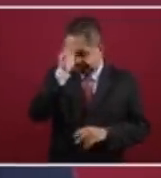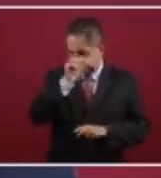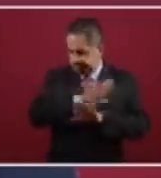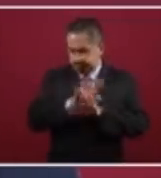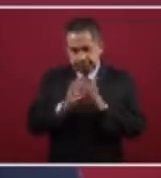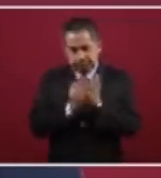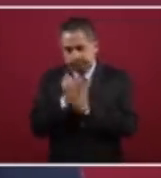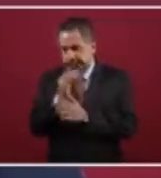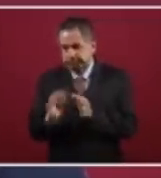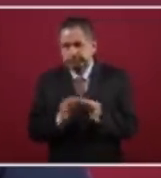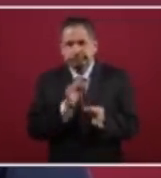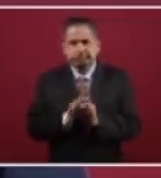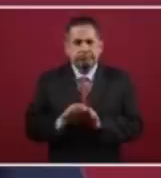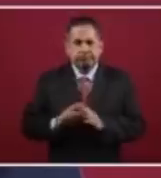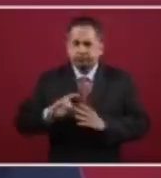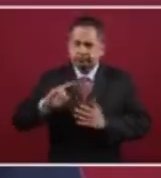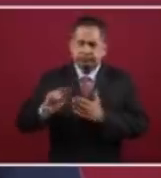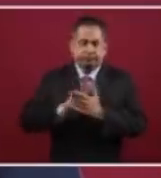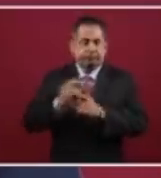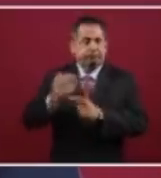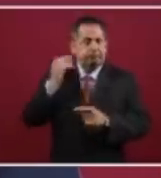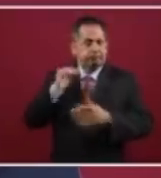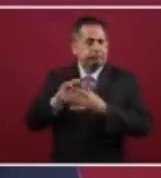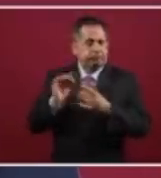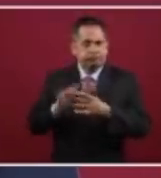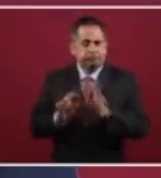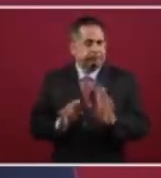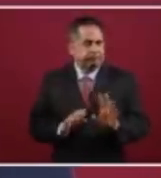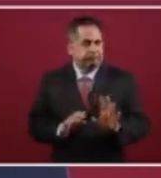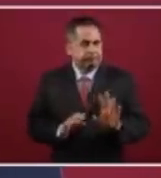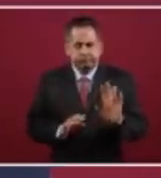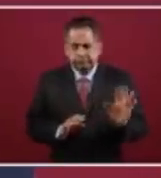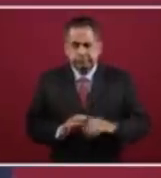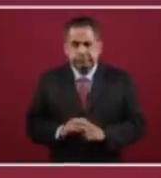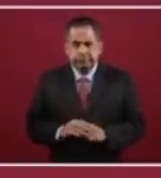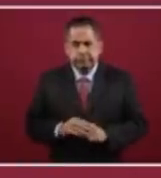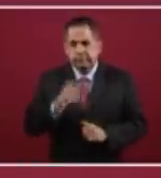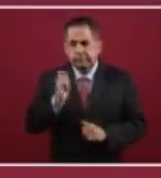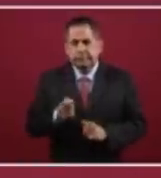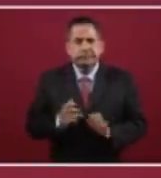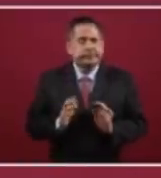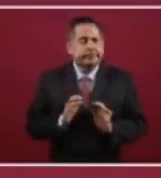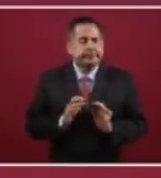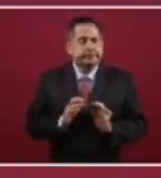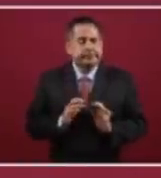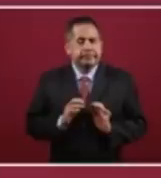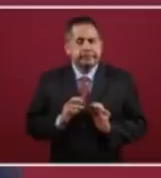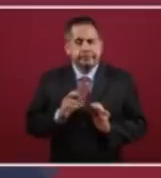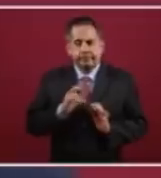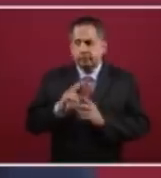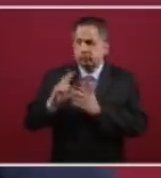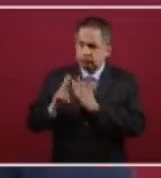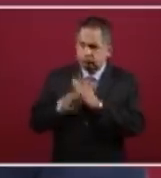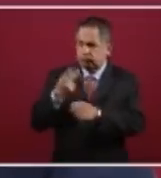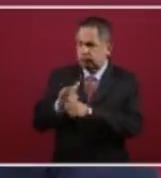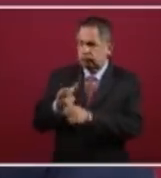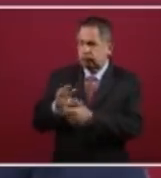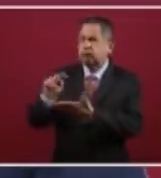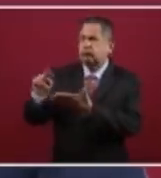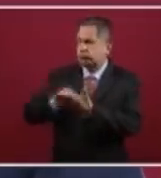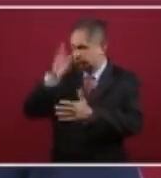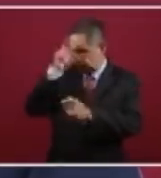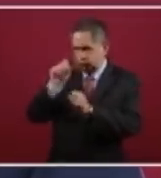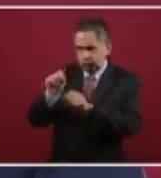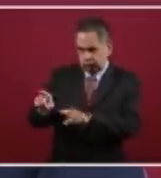tiene suscrito de tiempo atrás y se va a ratificar,